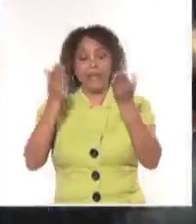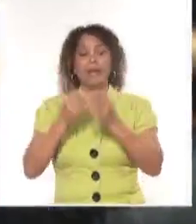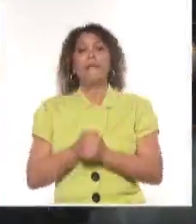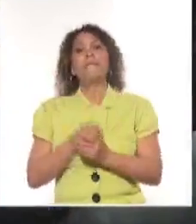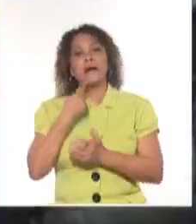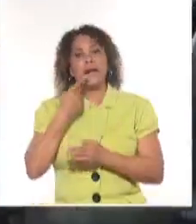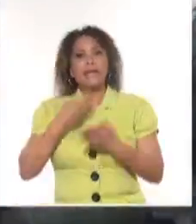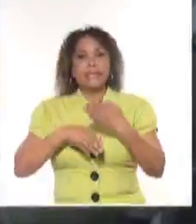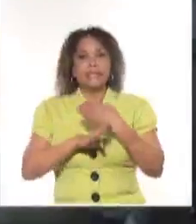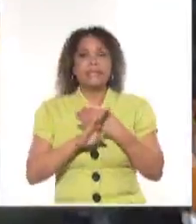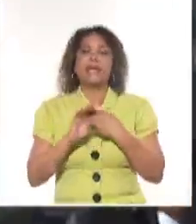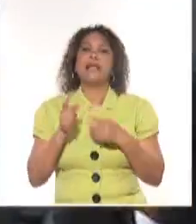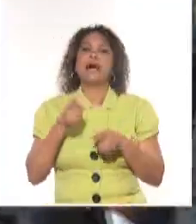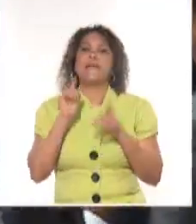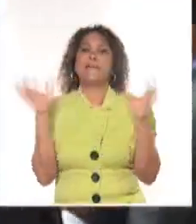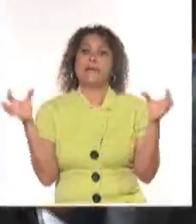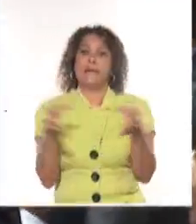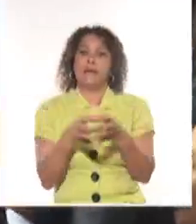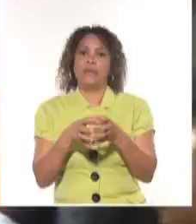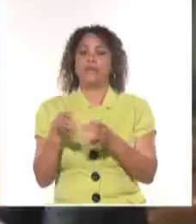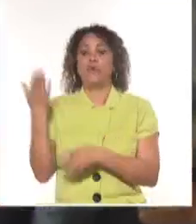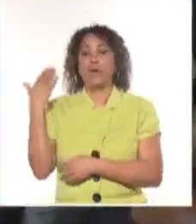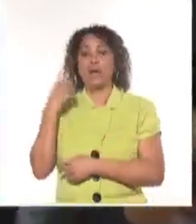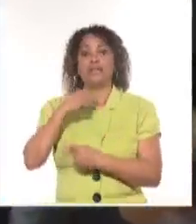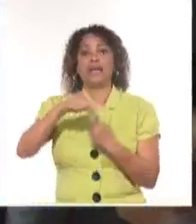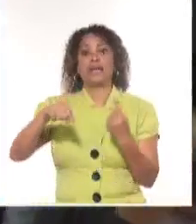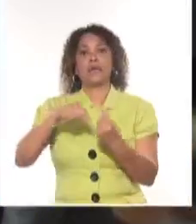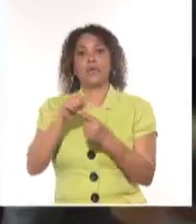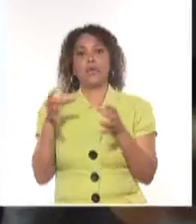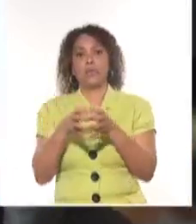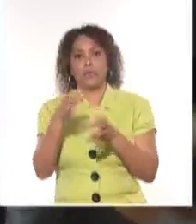acceder al Parlamento cuando estaba rodeado por las tropas.